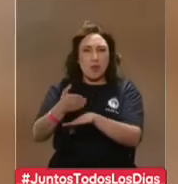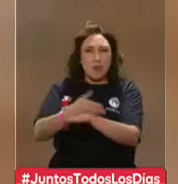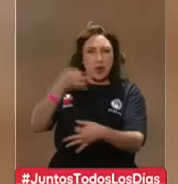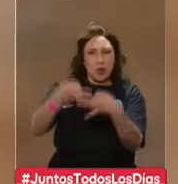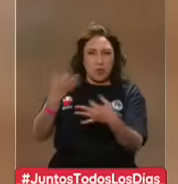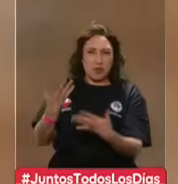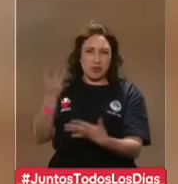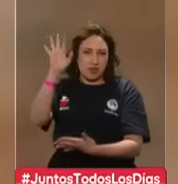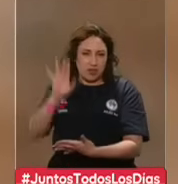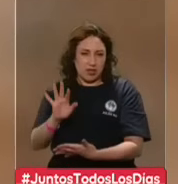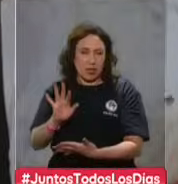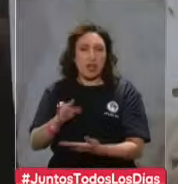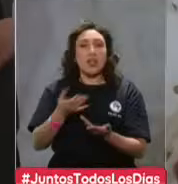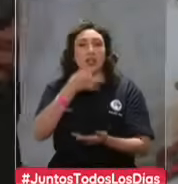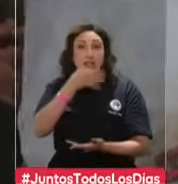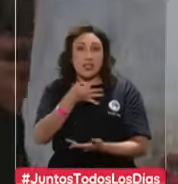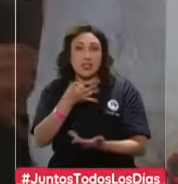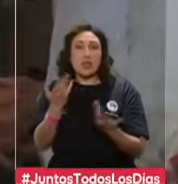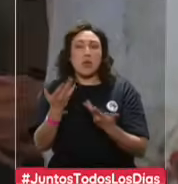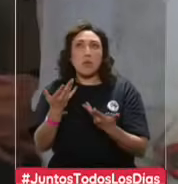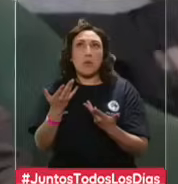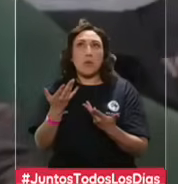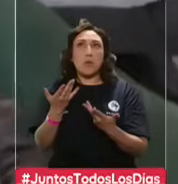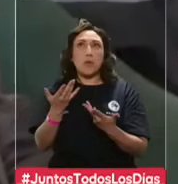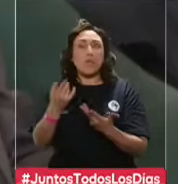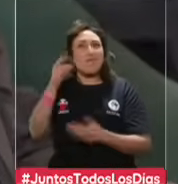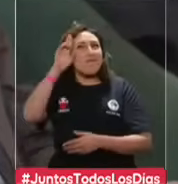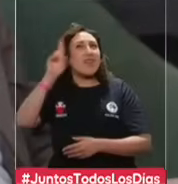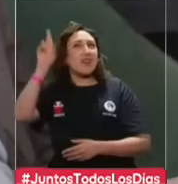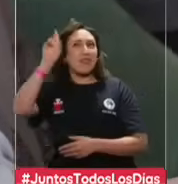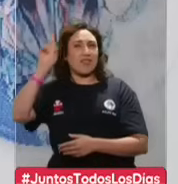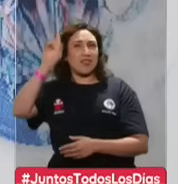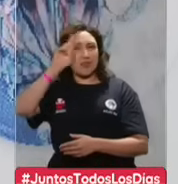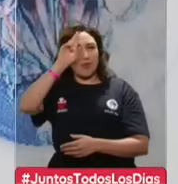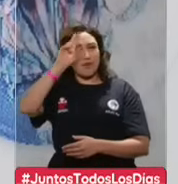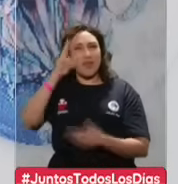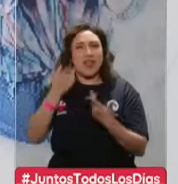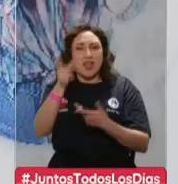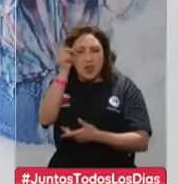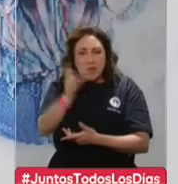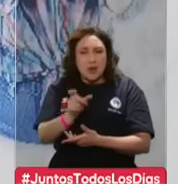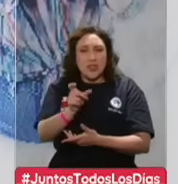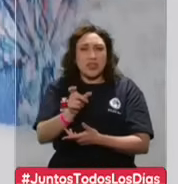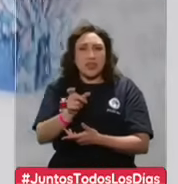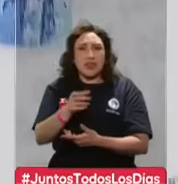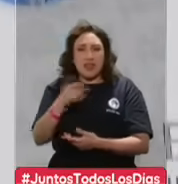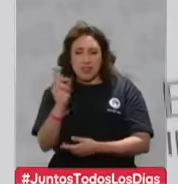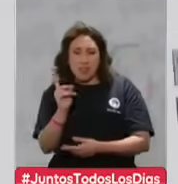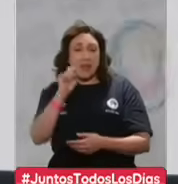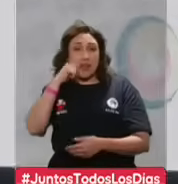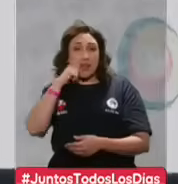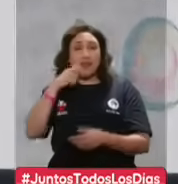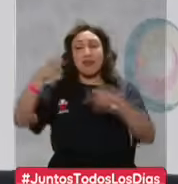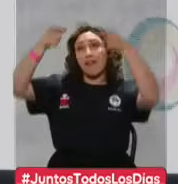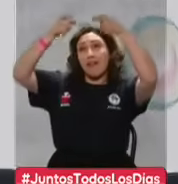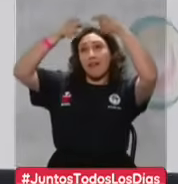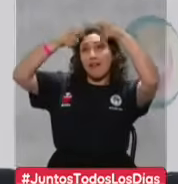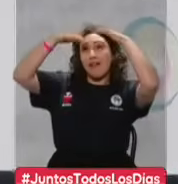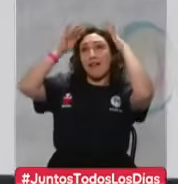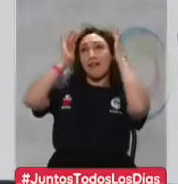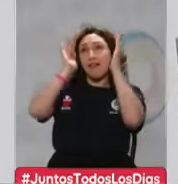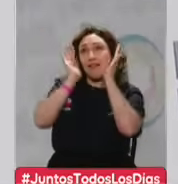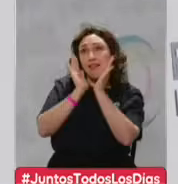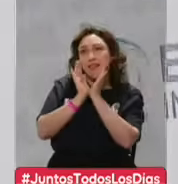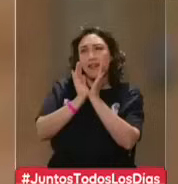negro. De que tienes que ser una luz para los demás. Algunos son inocentes, ay, qué